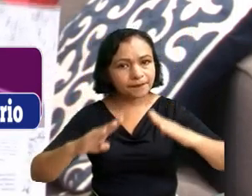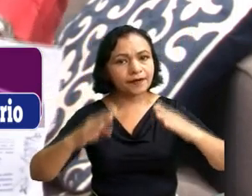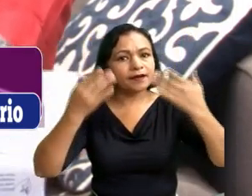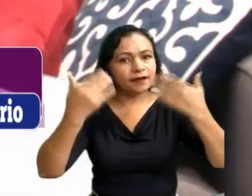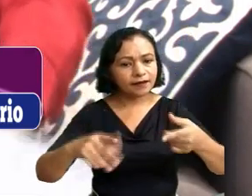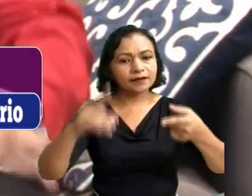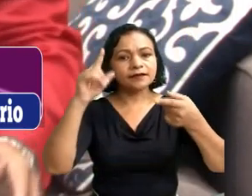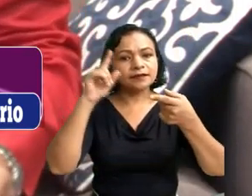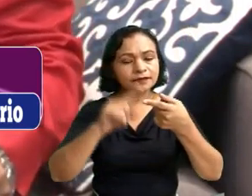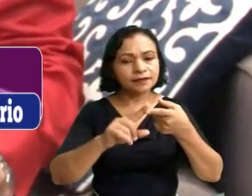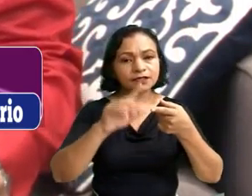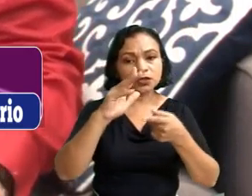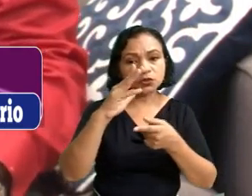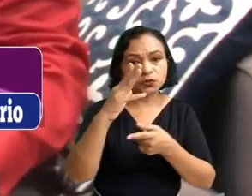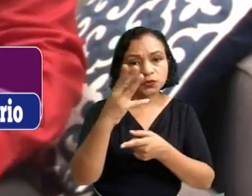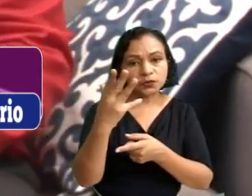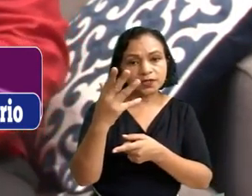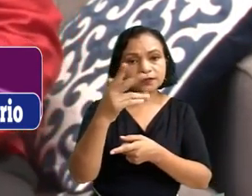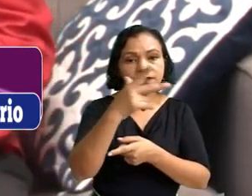la ley 985